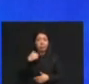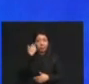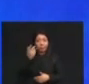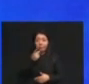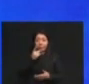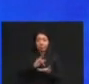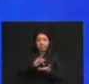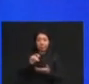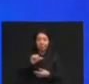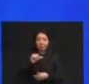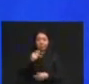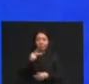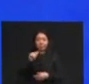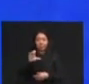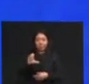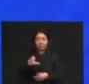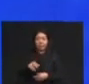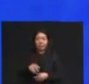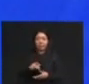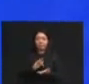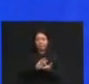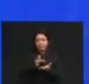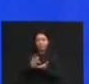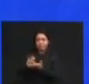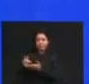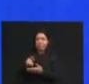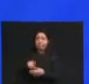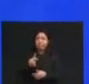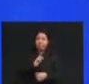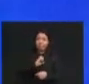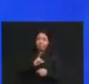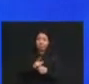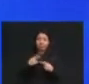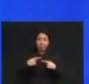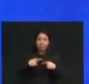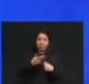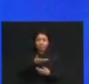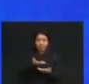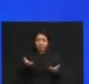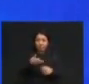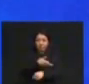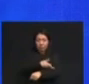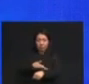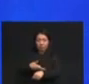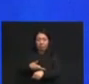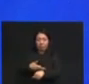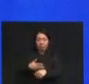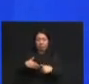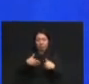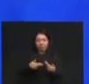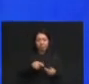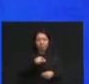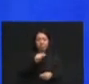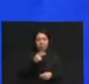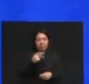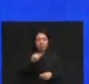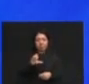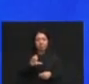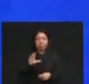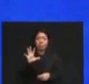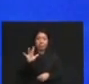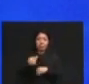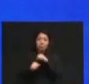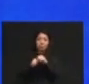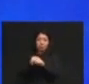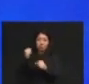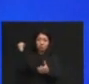en especial a las familias que confían en nosotros. Sin su apoyo y compromiso, estas 5 décadas de impacto